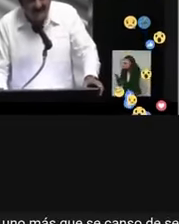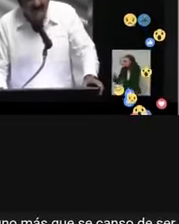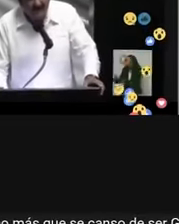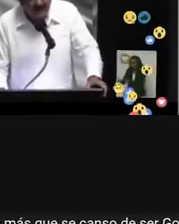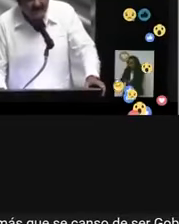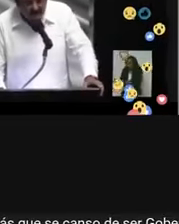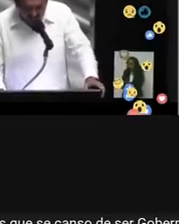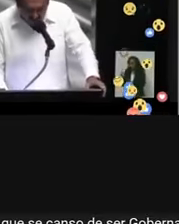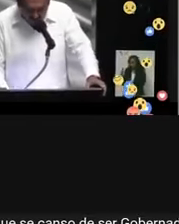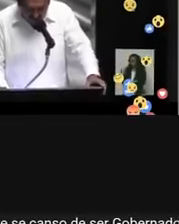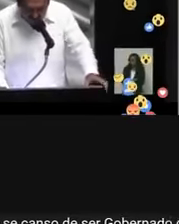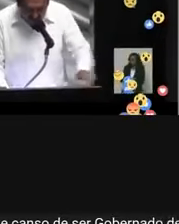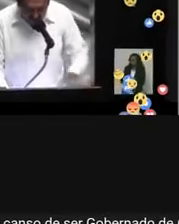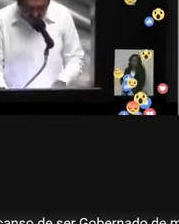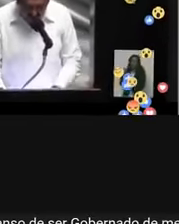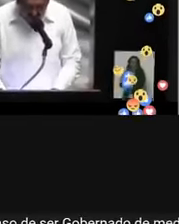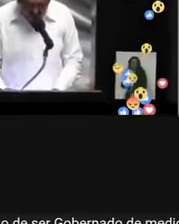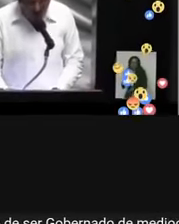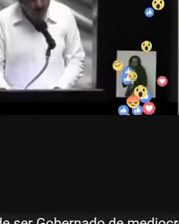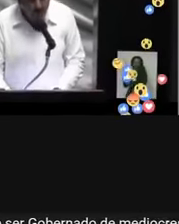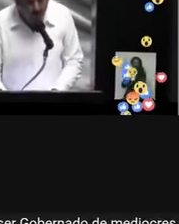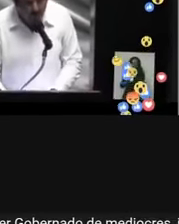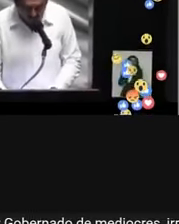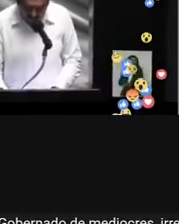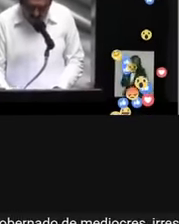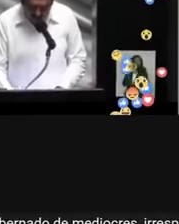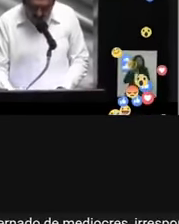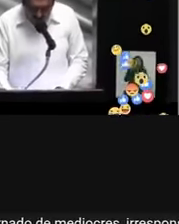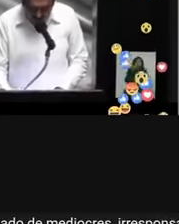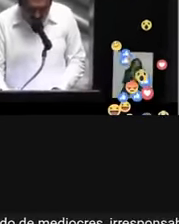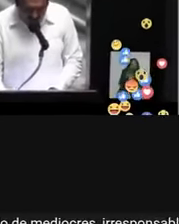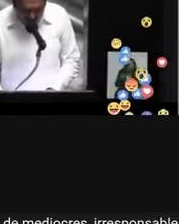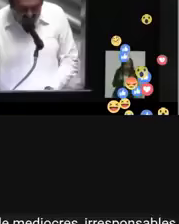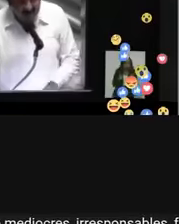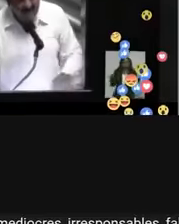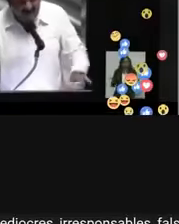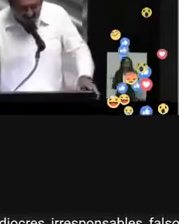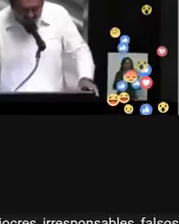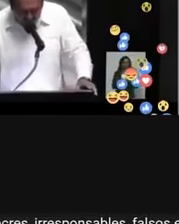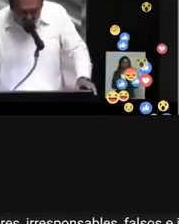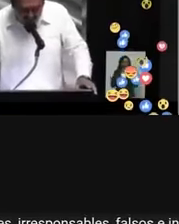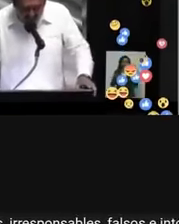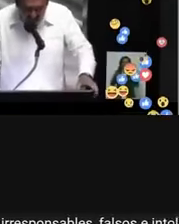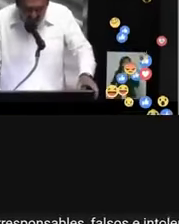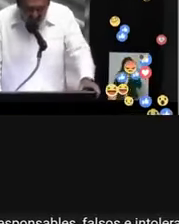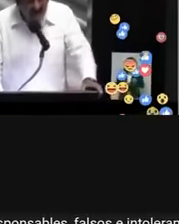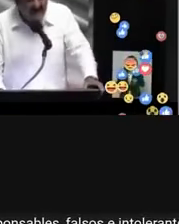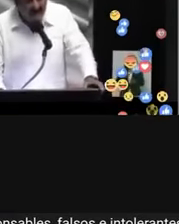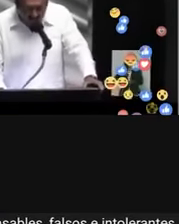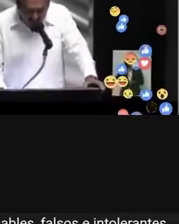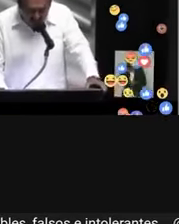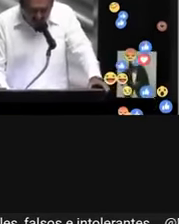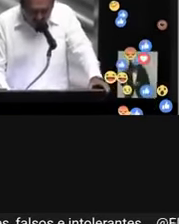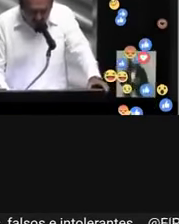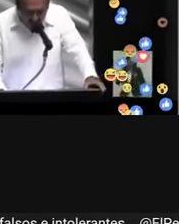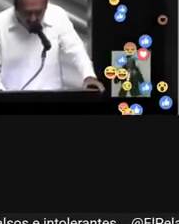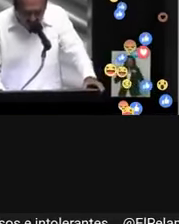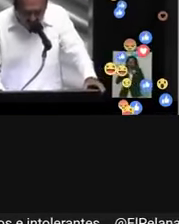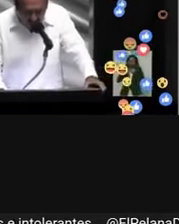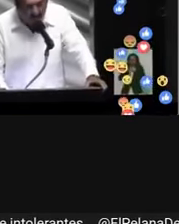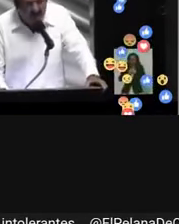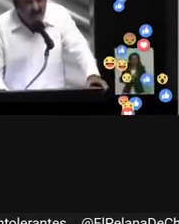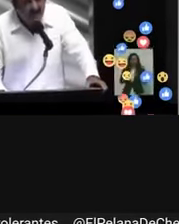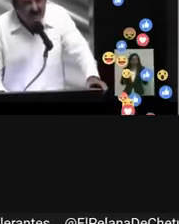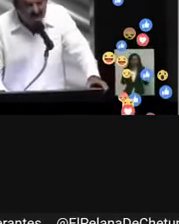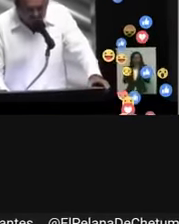de pedos, agárrate, existe una bitácora de vuelos que no pertenece a y con eso acabamos esta historia. Tiene más apego. Nos vamos a